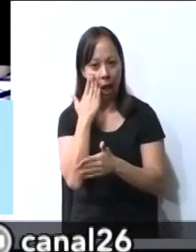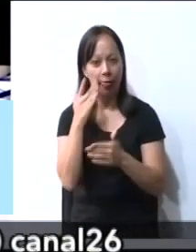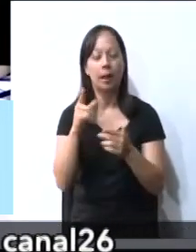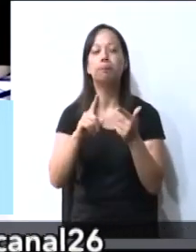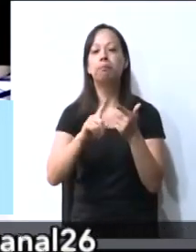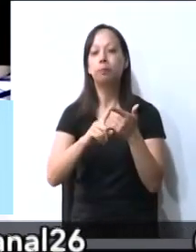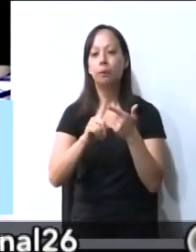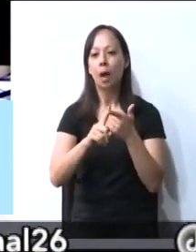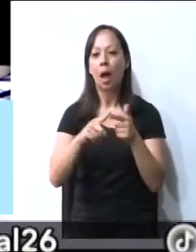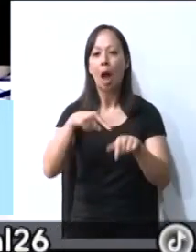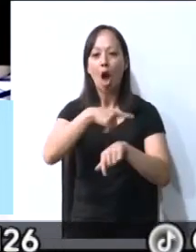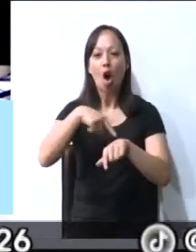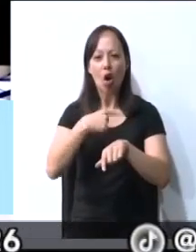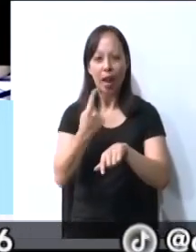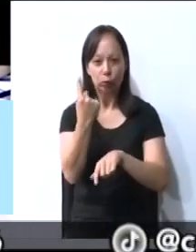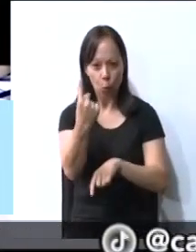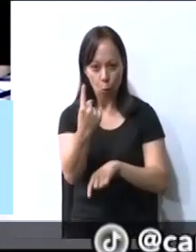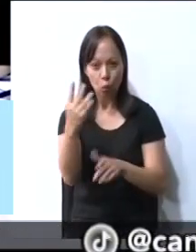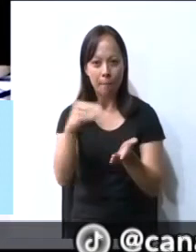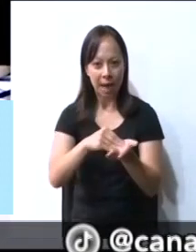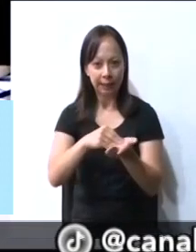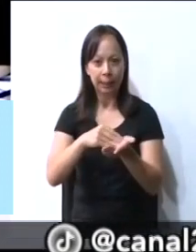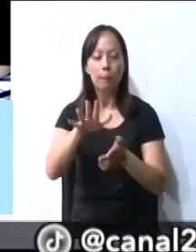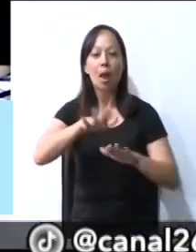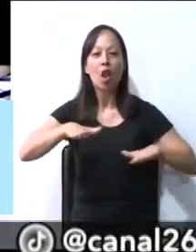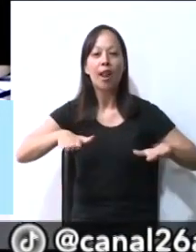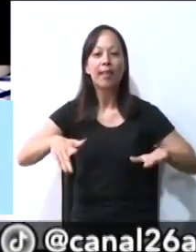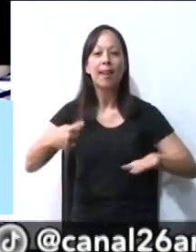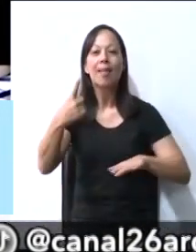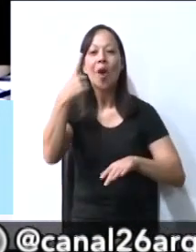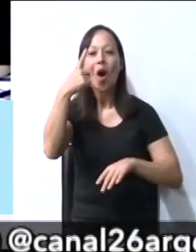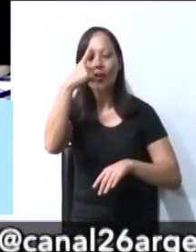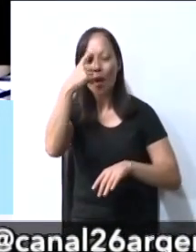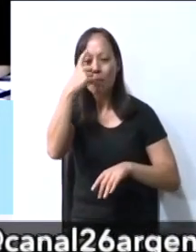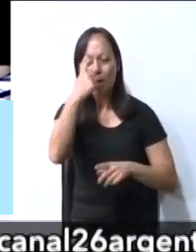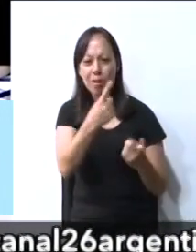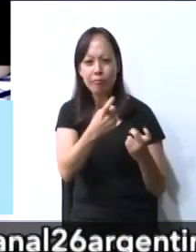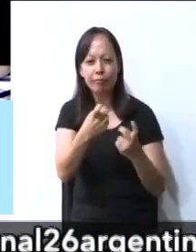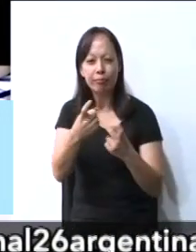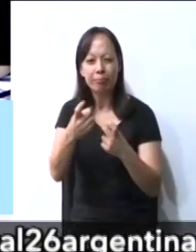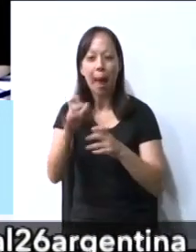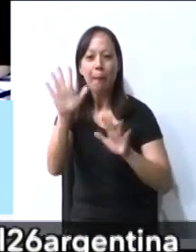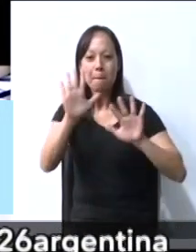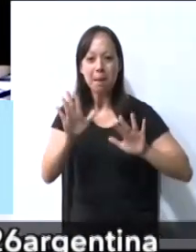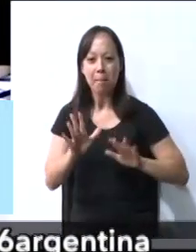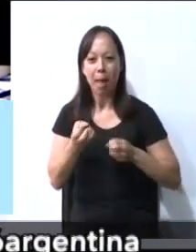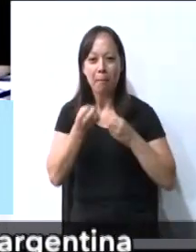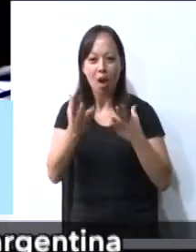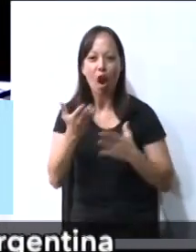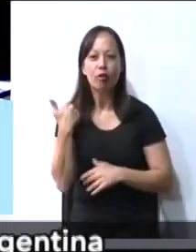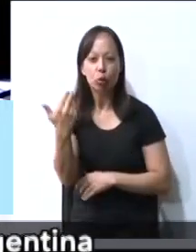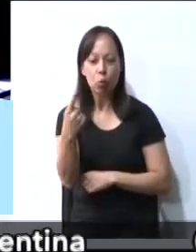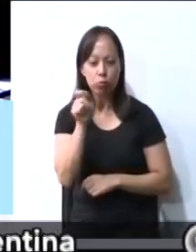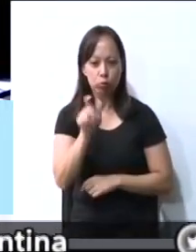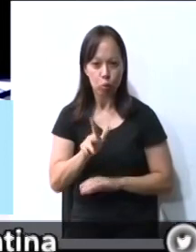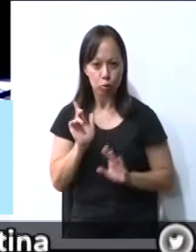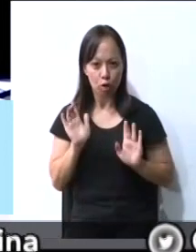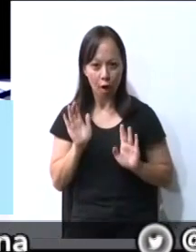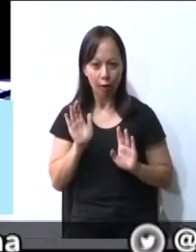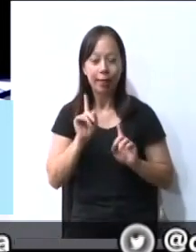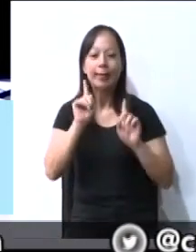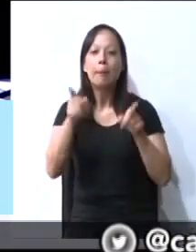más para que los chicos aprendan. Aprendan y se preparen mejor para su futuro. Es una hora más para que sociabilicen con